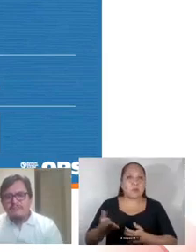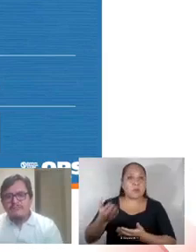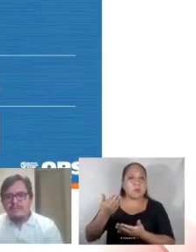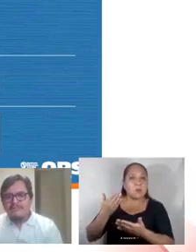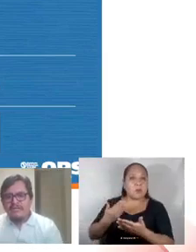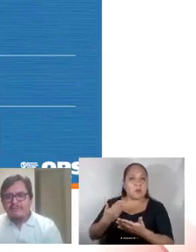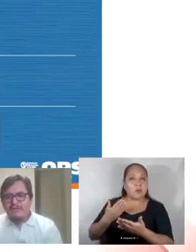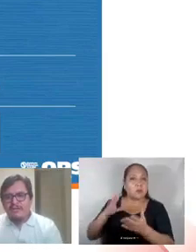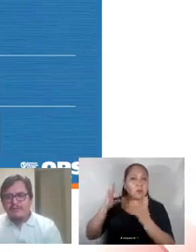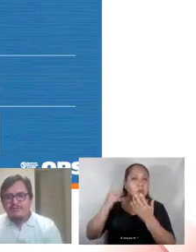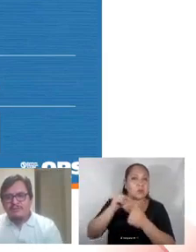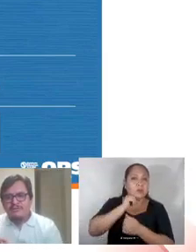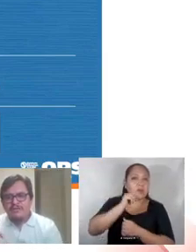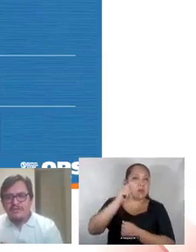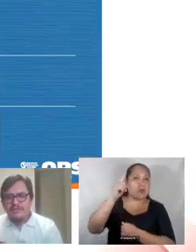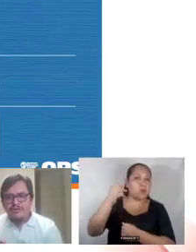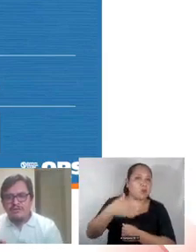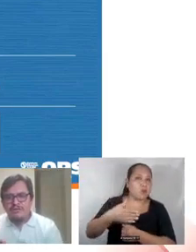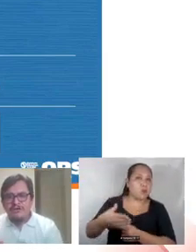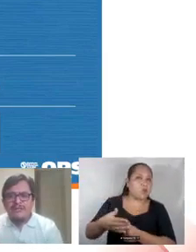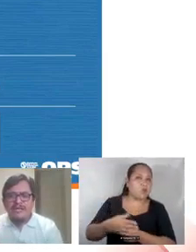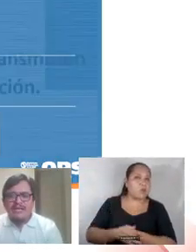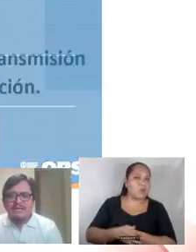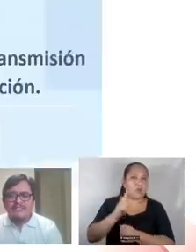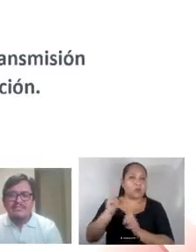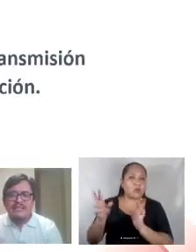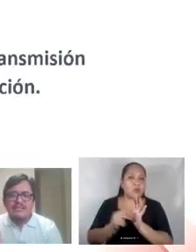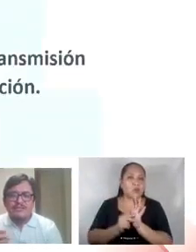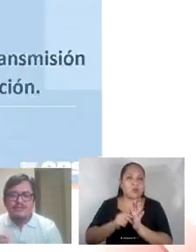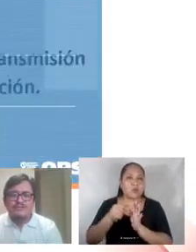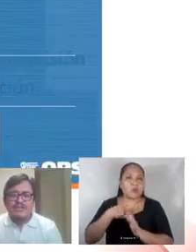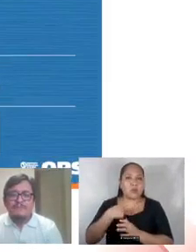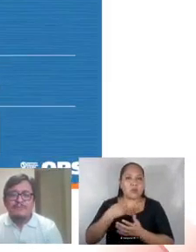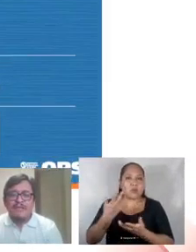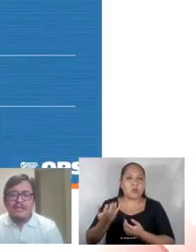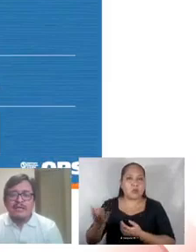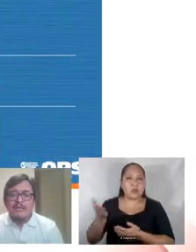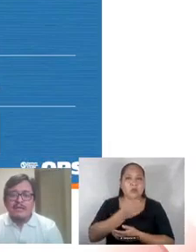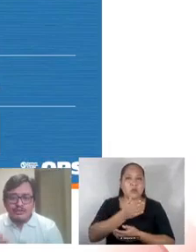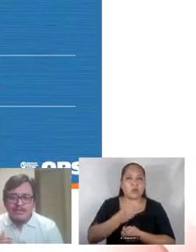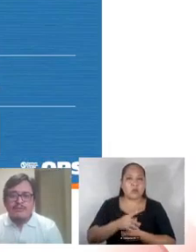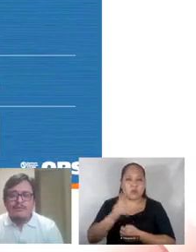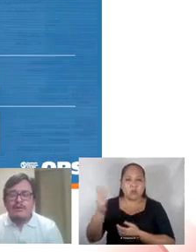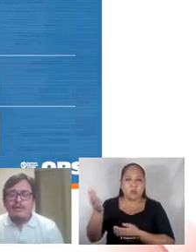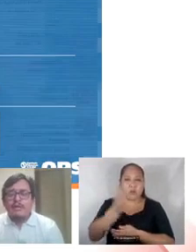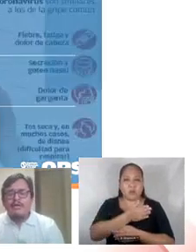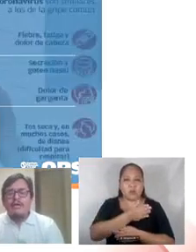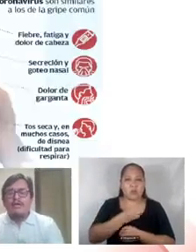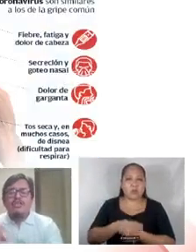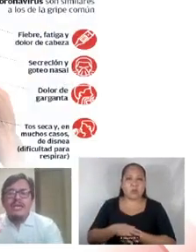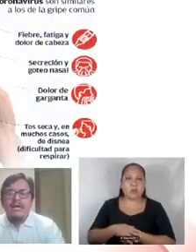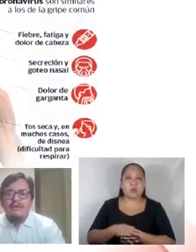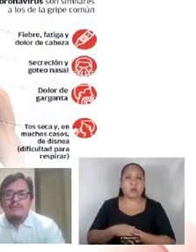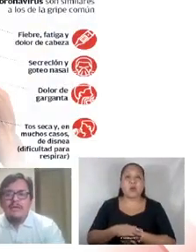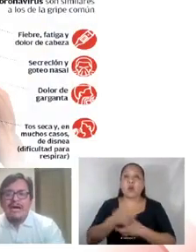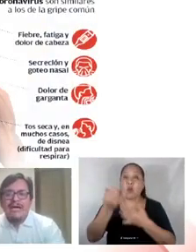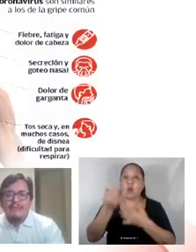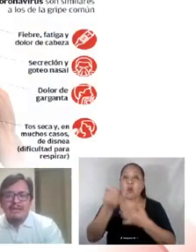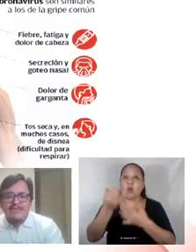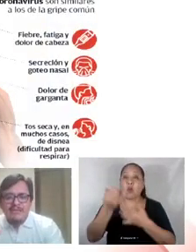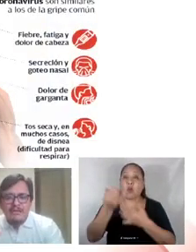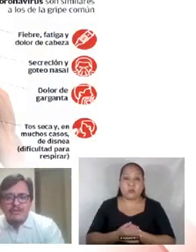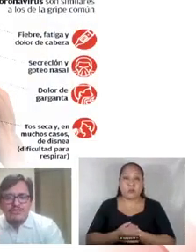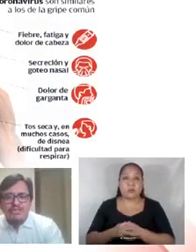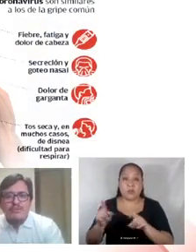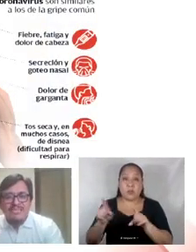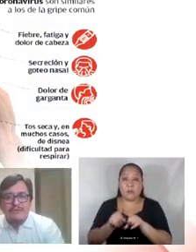retroceda, parece que ha faltado, no se ha copiado la parte que quería presentar, retroceda, por favor. Hoy día, además